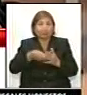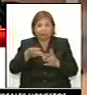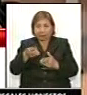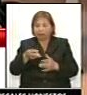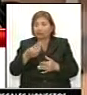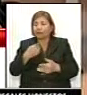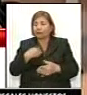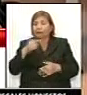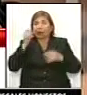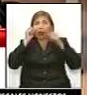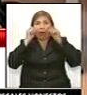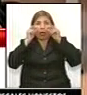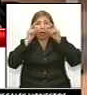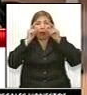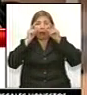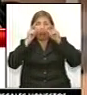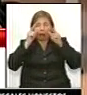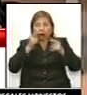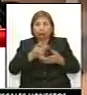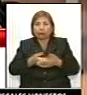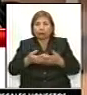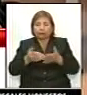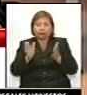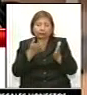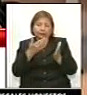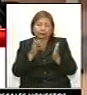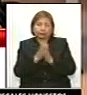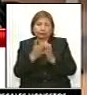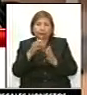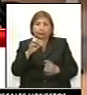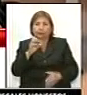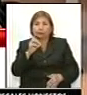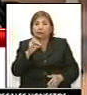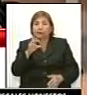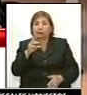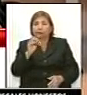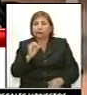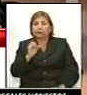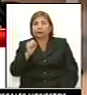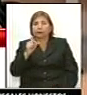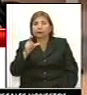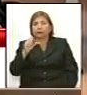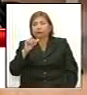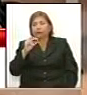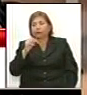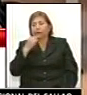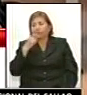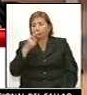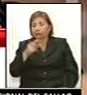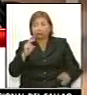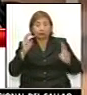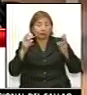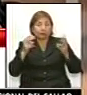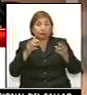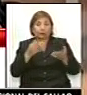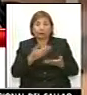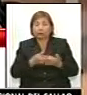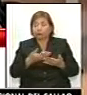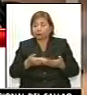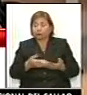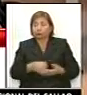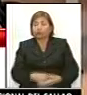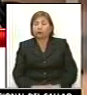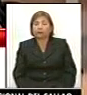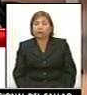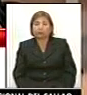que yo recién descubrí cuando leí el libro de Pedro Salinas, ¿no es cierto? O sea, todos este modus operandi, ¿no es